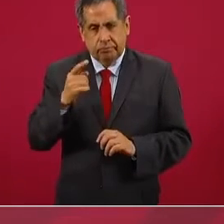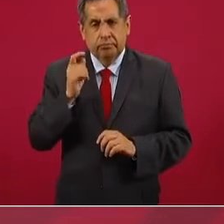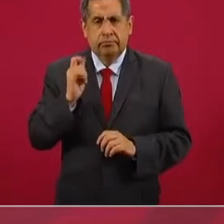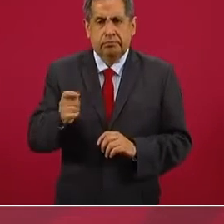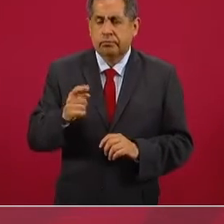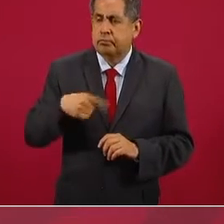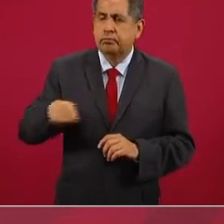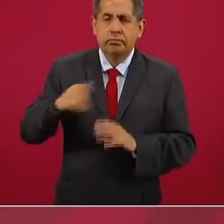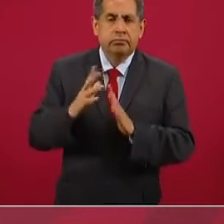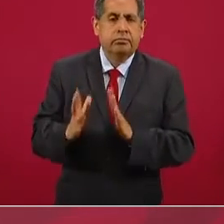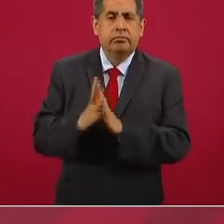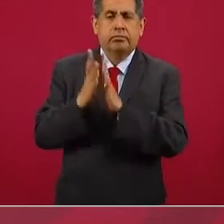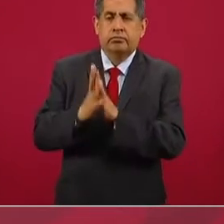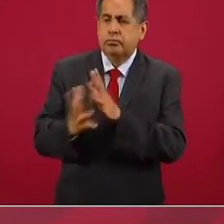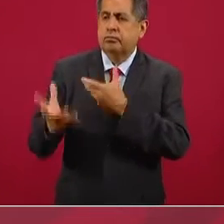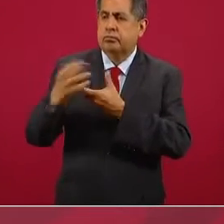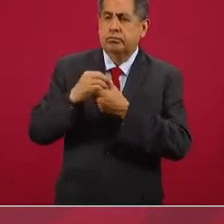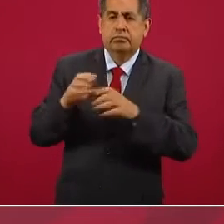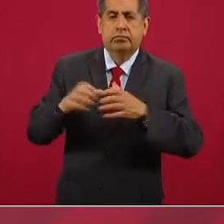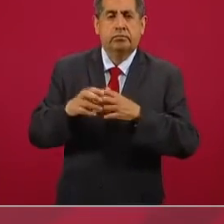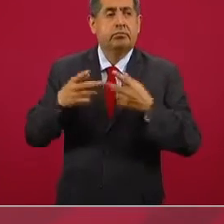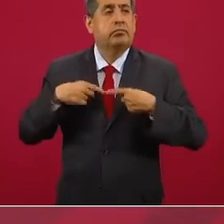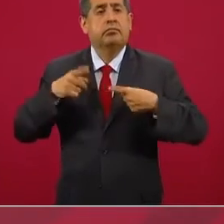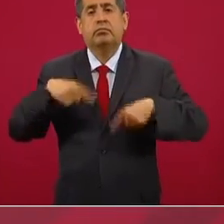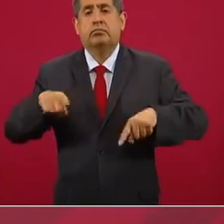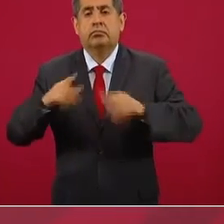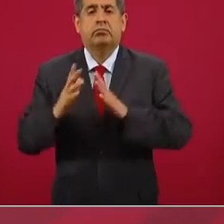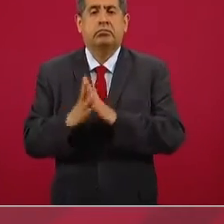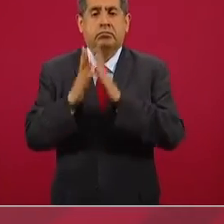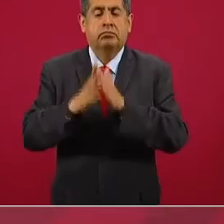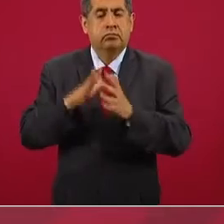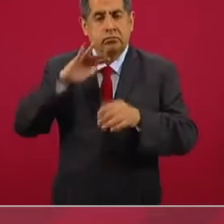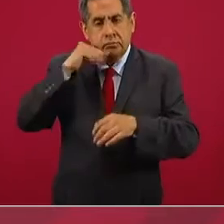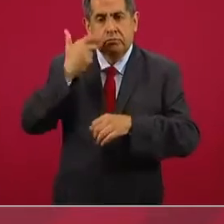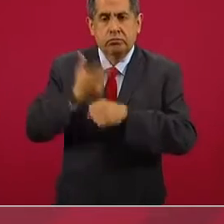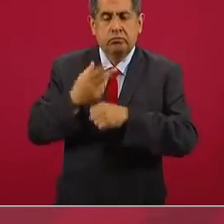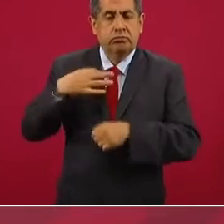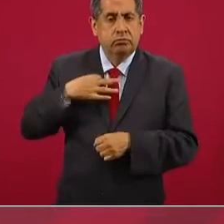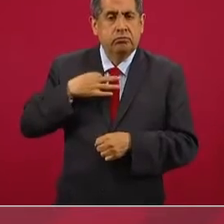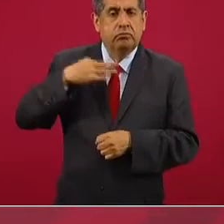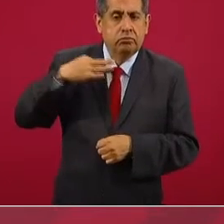incluso participen los ciudadanos de manera voluntaria